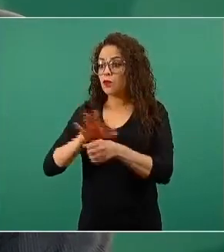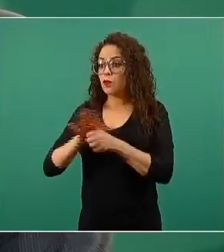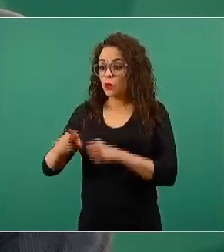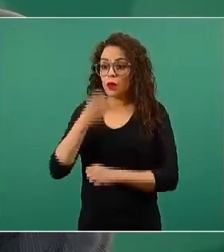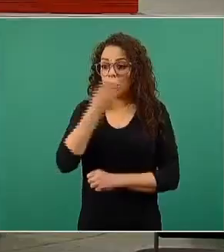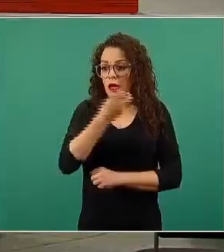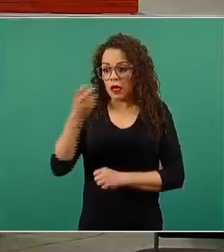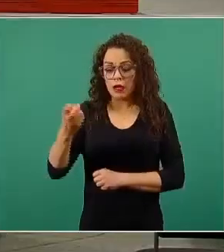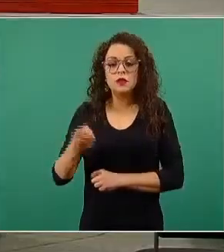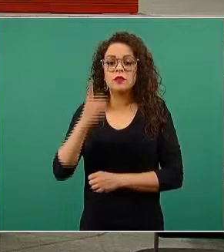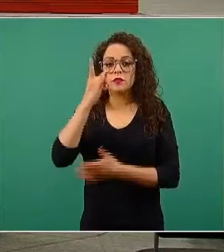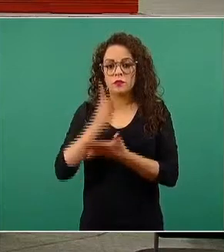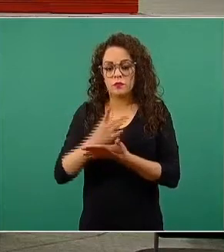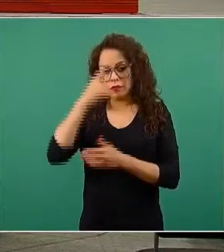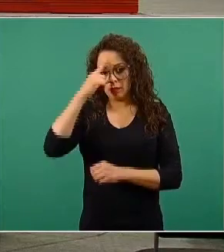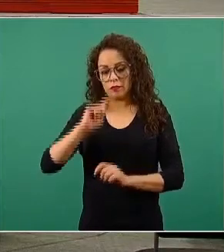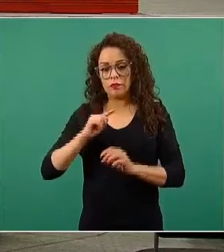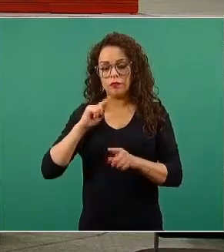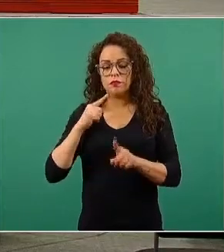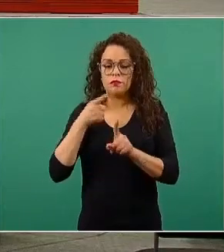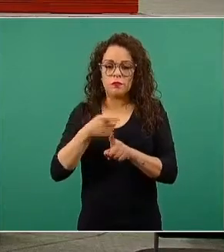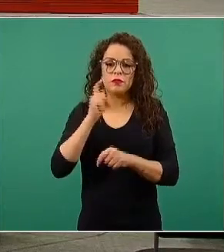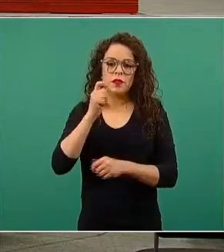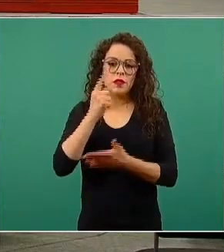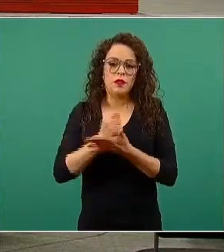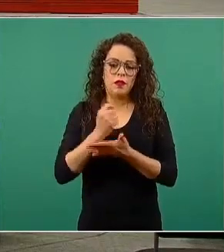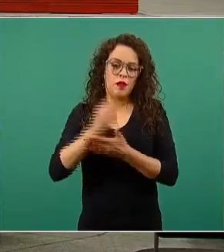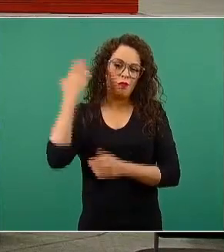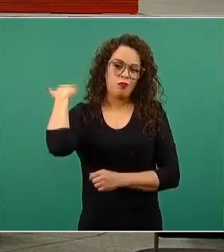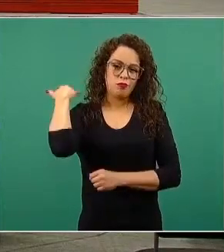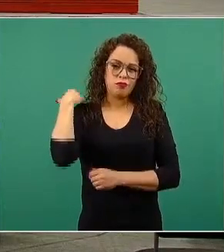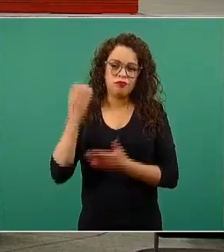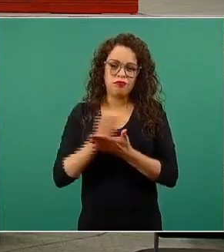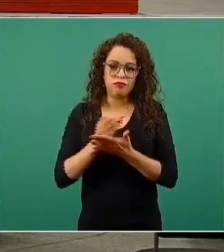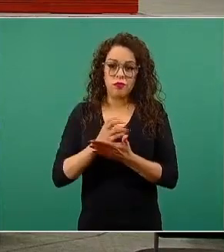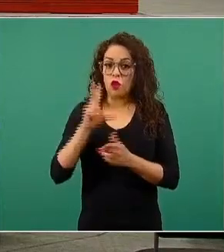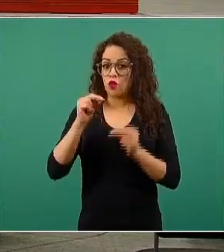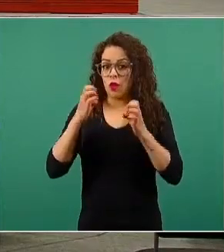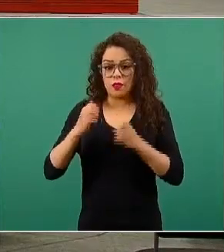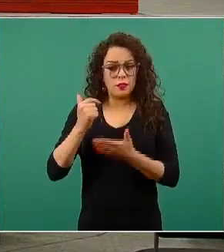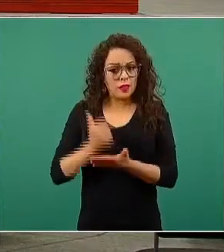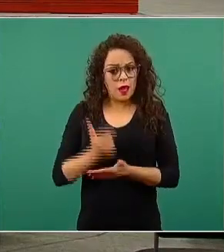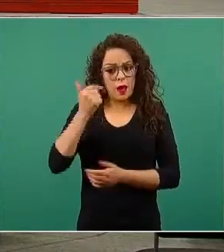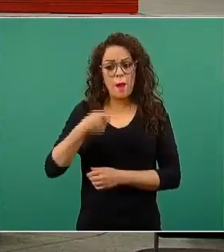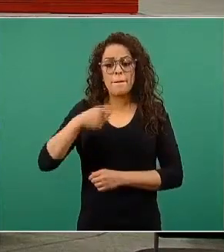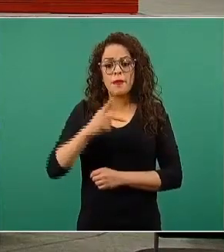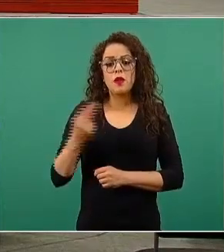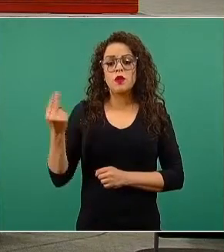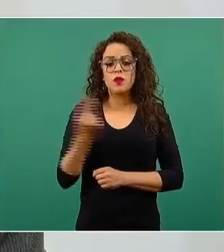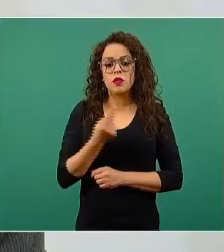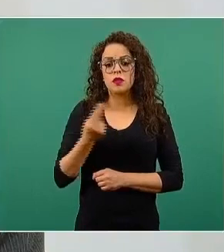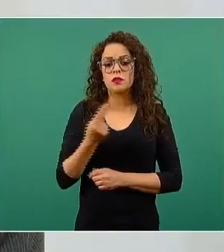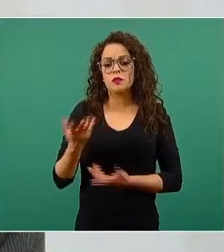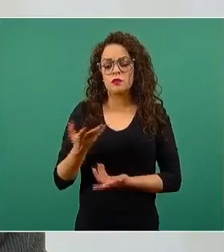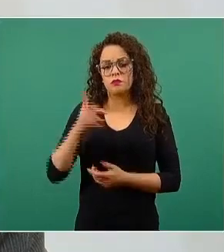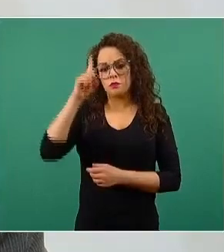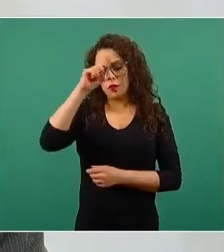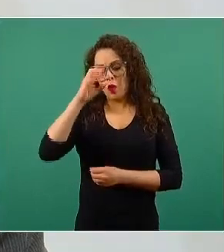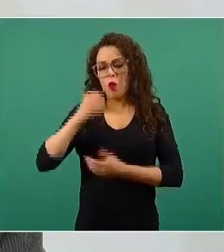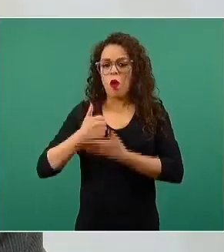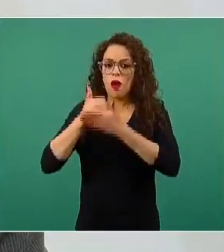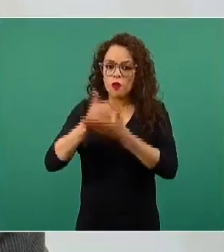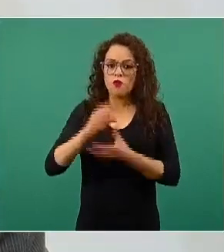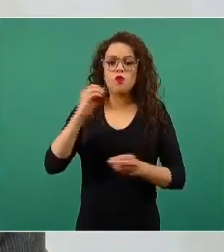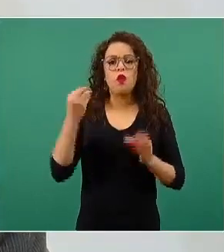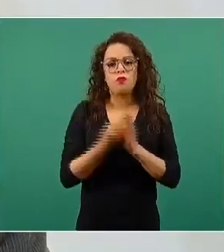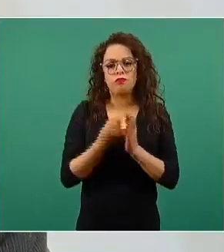recuperación de pulmonar de pacientes que no están muy graves, que requieren un apoyo, una asesoría, una